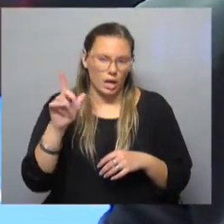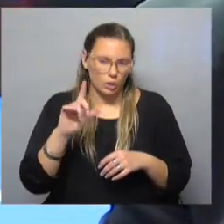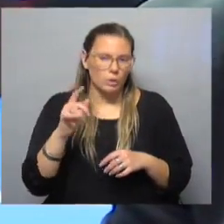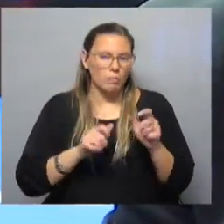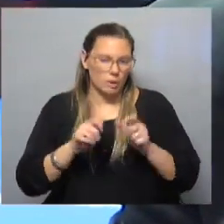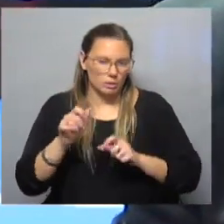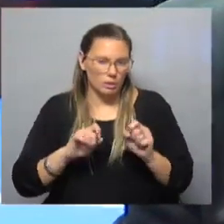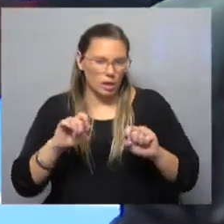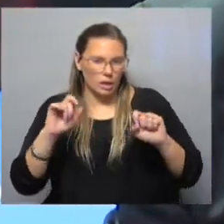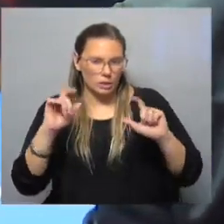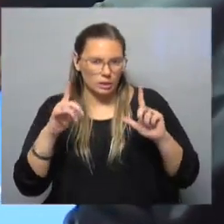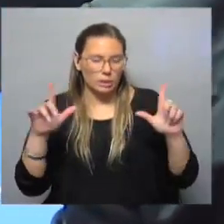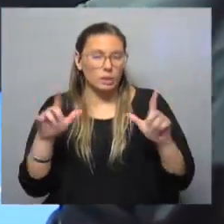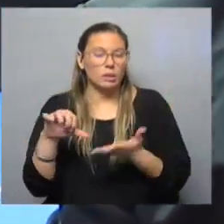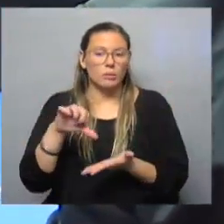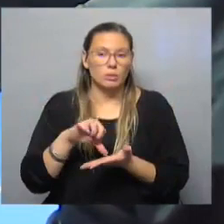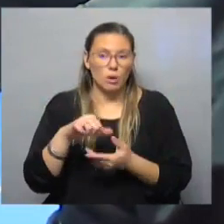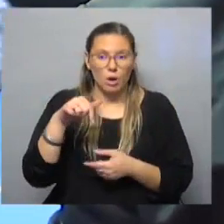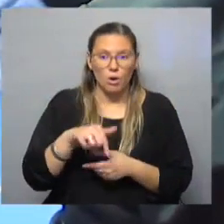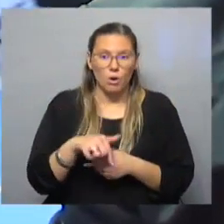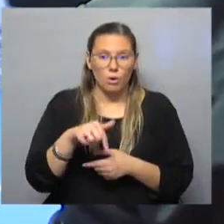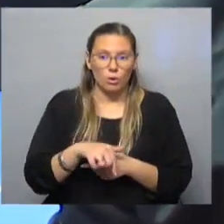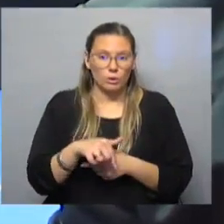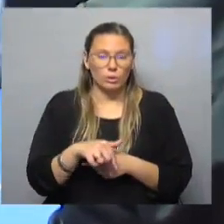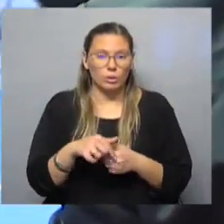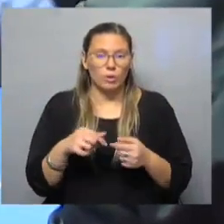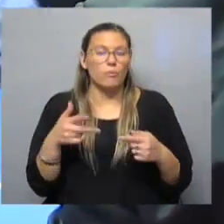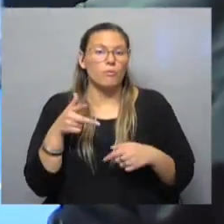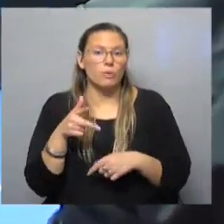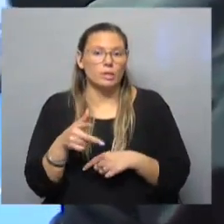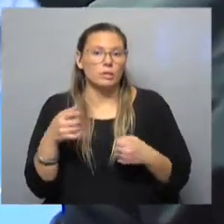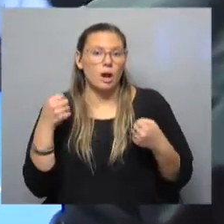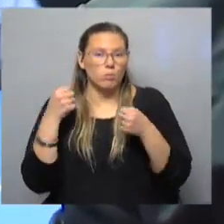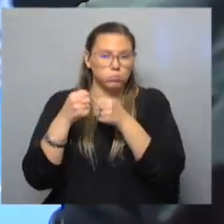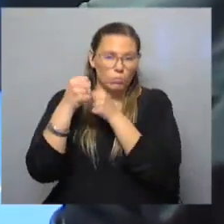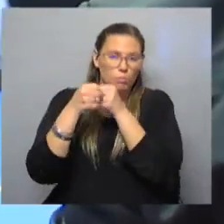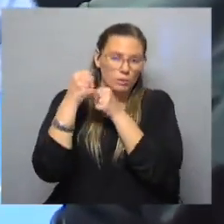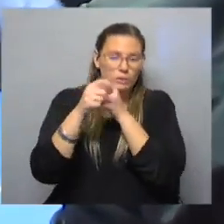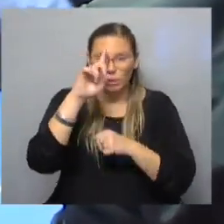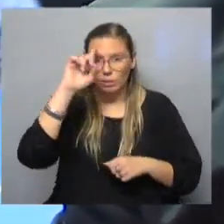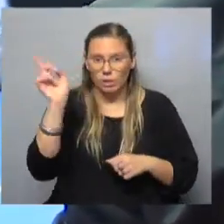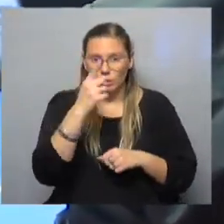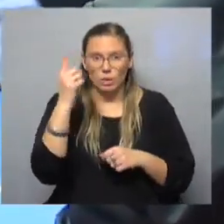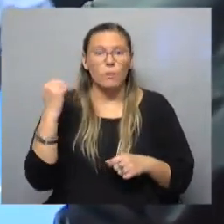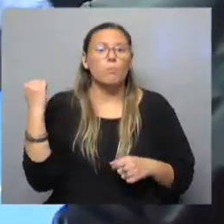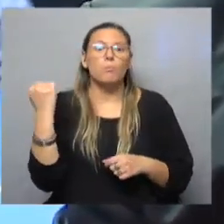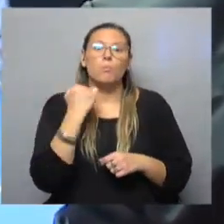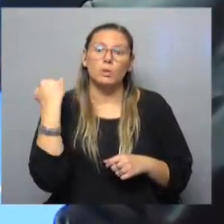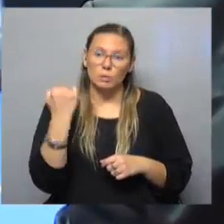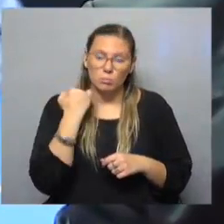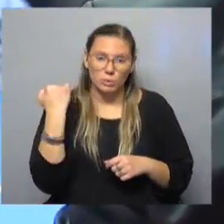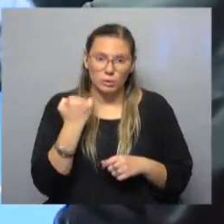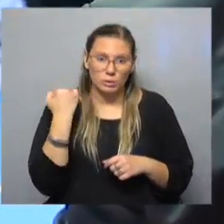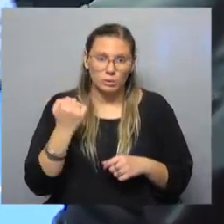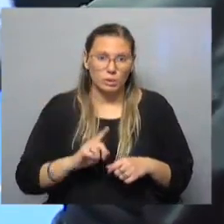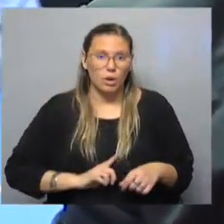estén atentos a la pantalla de TV Ciudad, hoy se va a dar aquí una fecha de boxeo internacional muy, pero muy importante, en la cual tenemos